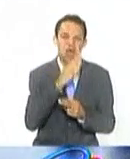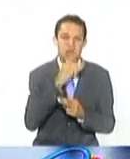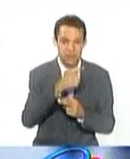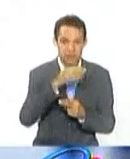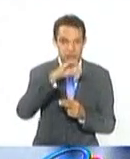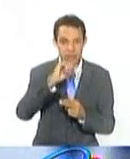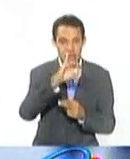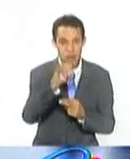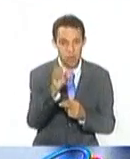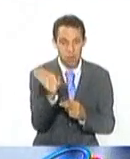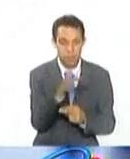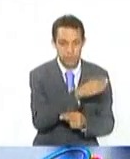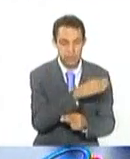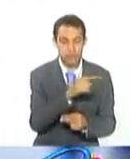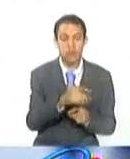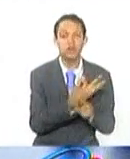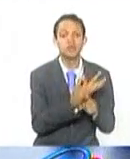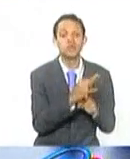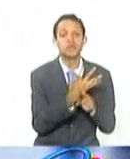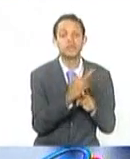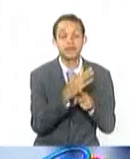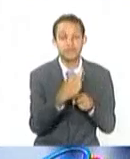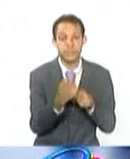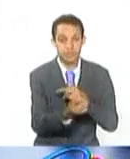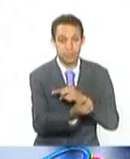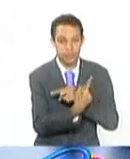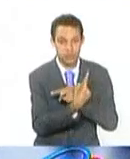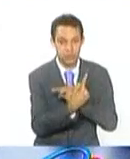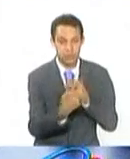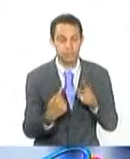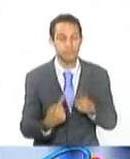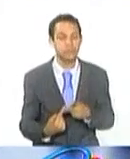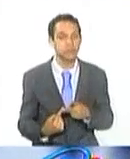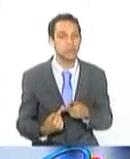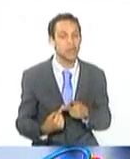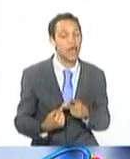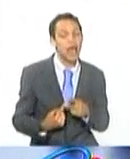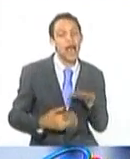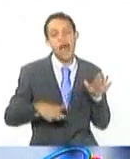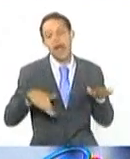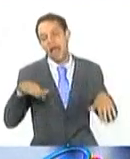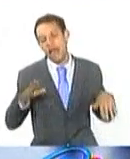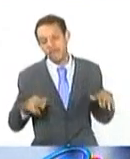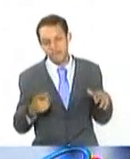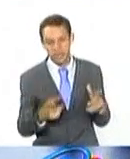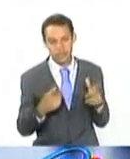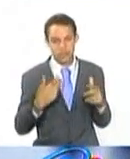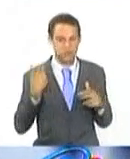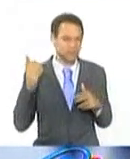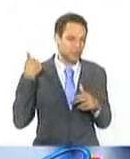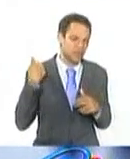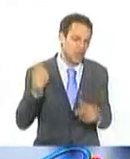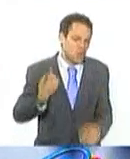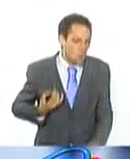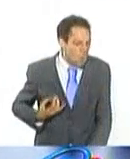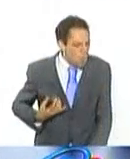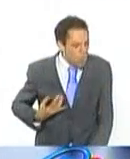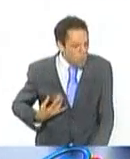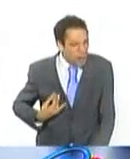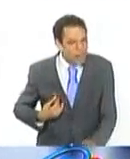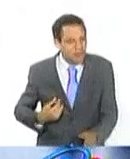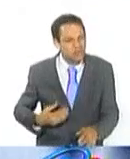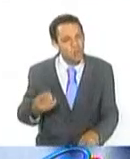Twitter la cuenta nuestra @ conexión vital 1 Hay días que me duele una parte de la columna y